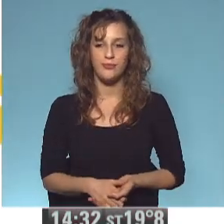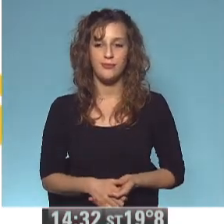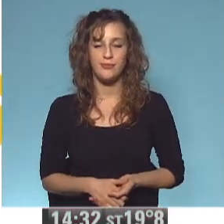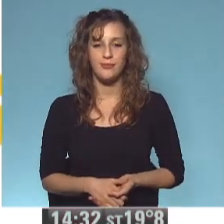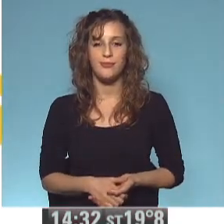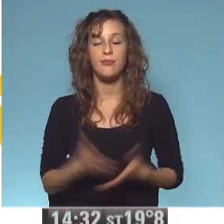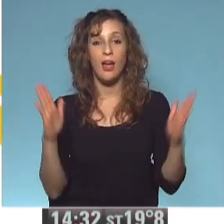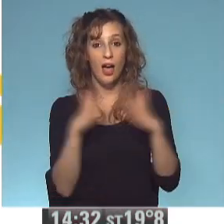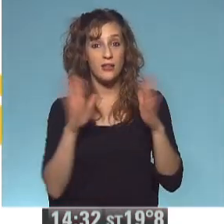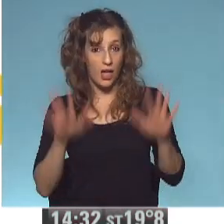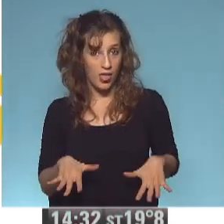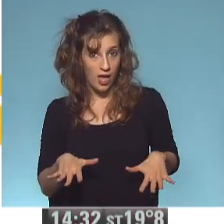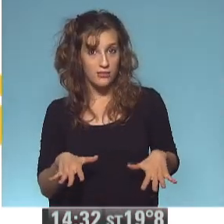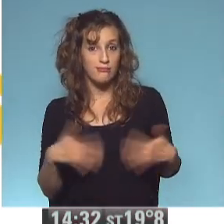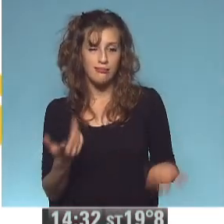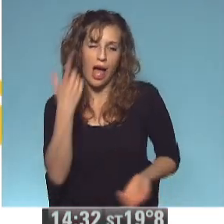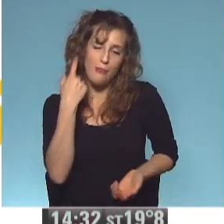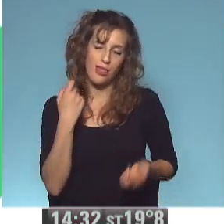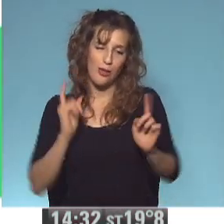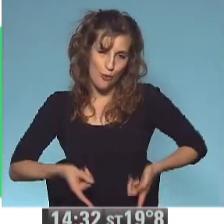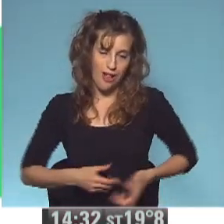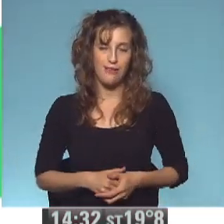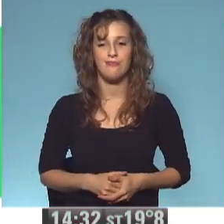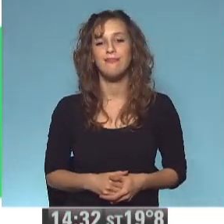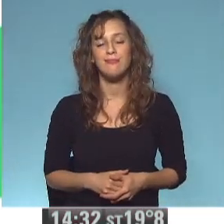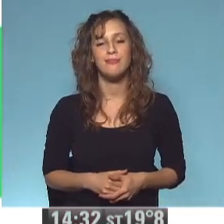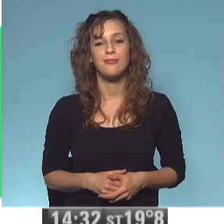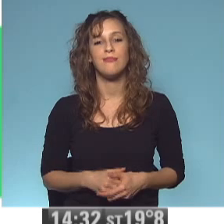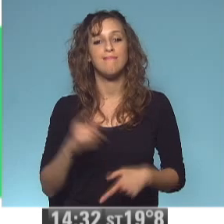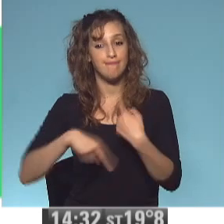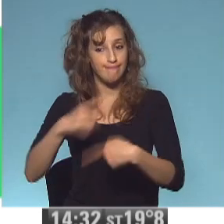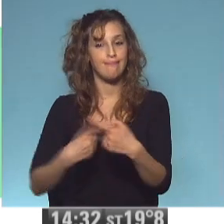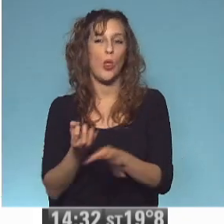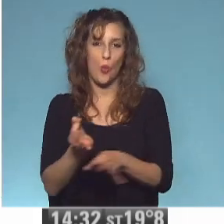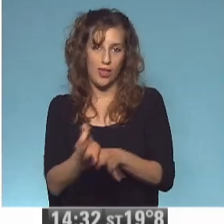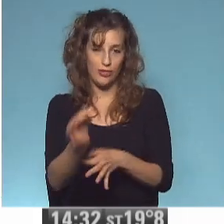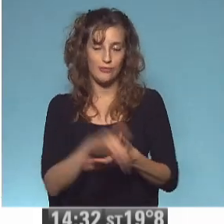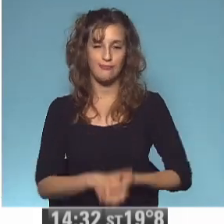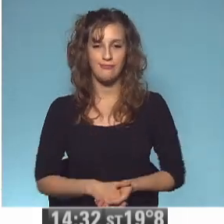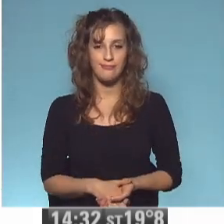¿Te quedás en casa? Aprendés en casa. Seguimos educando.